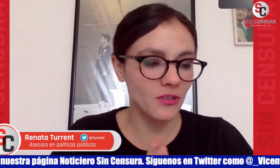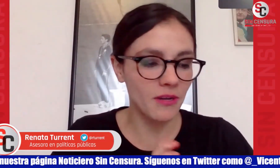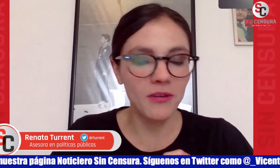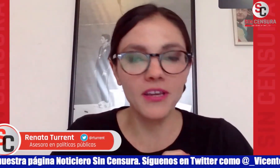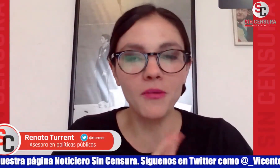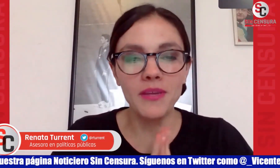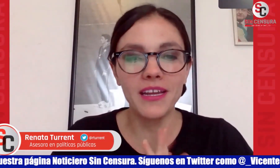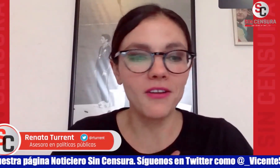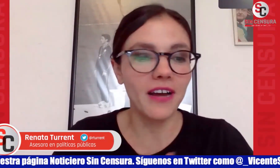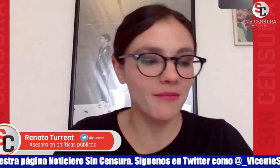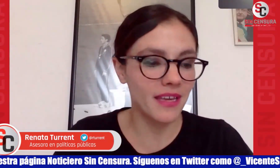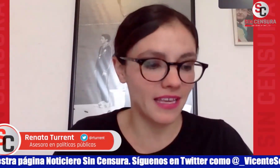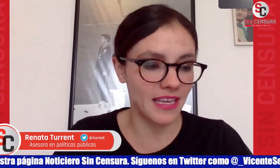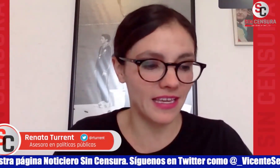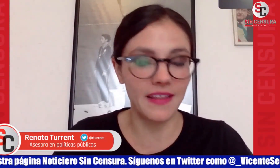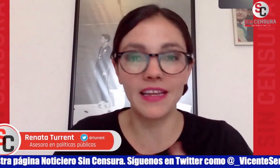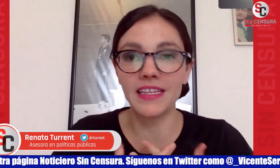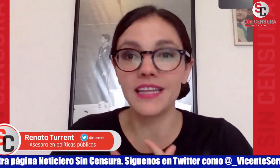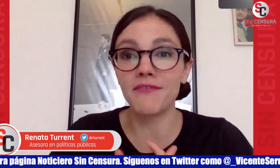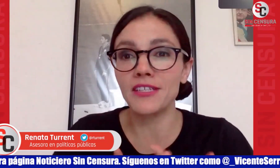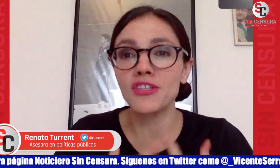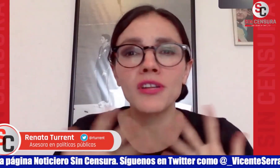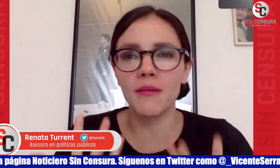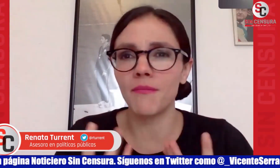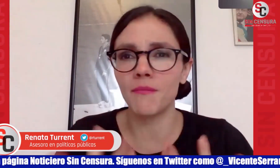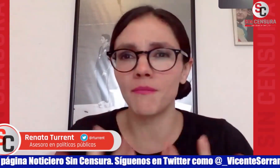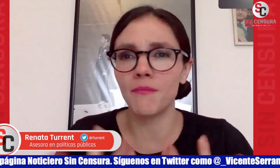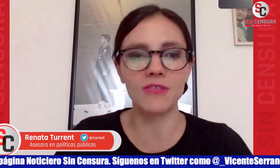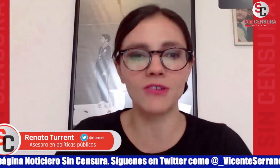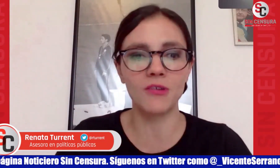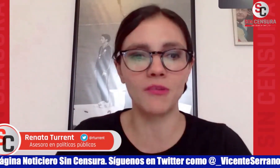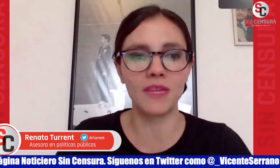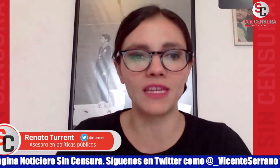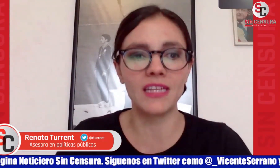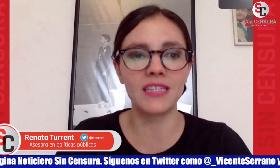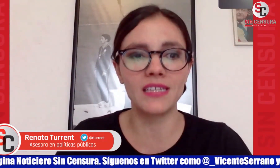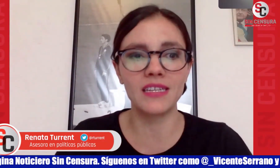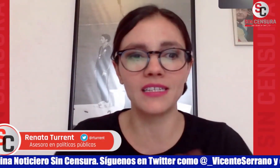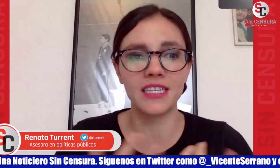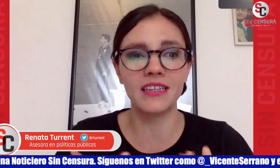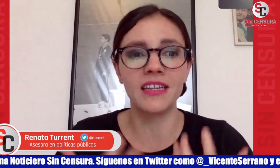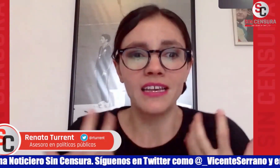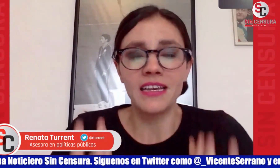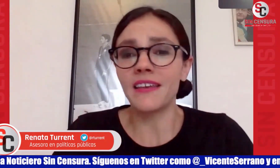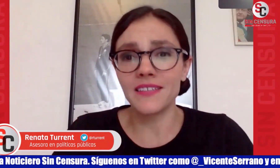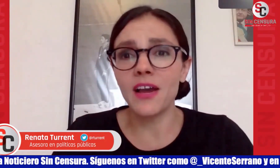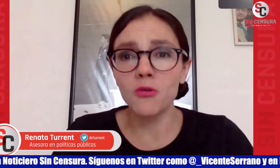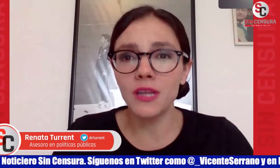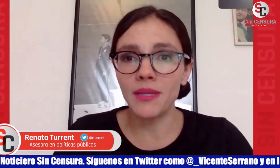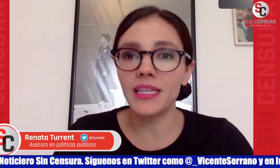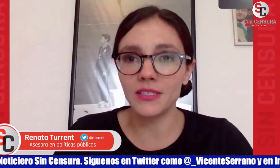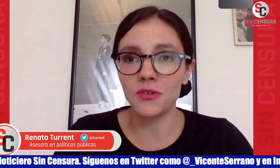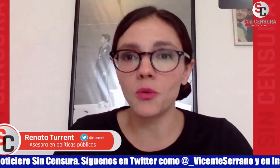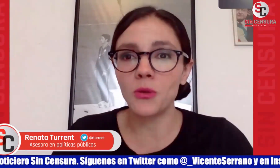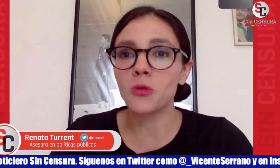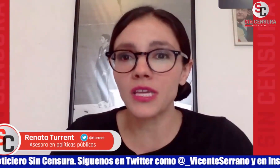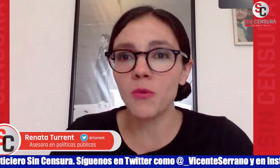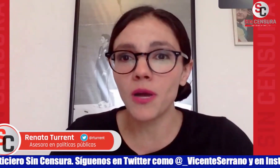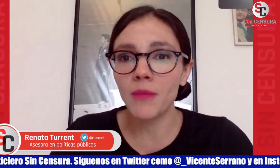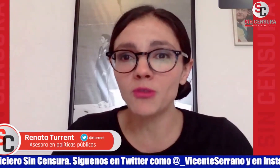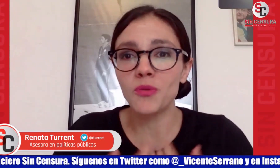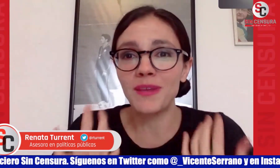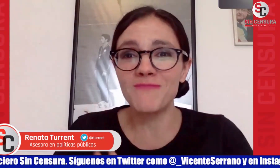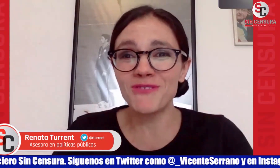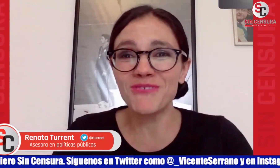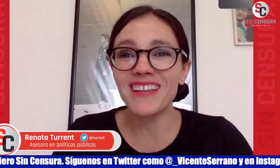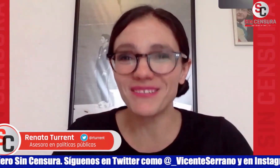permiten, sobre lo que dijo mi querido Jaime, de esta reflexión, y que veía ahorita a muchos compañeros y compañeras en el chat que decían justamente eso, ¿no? Cuando nos